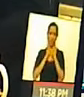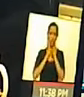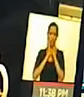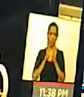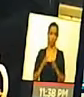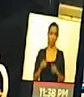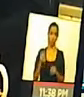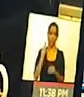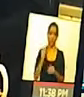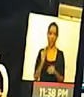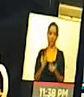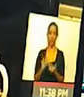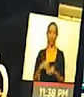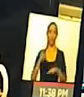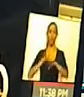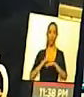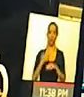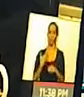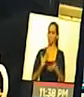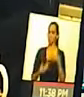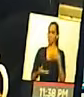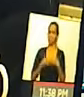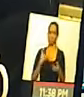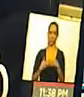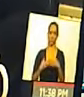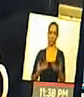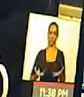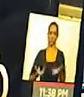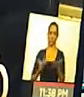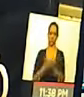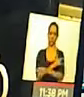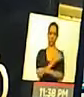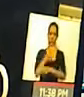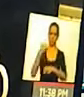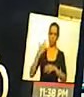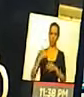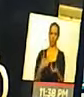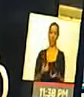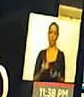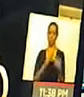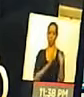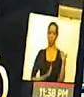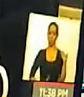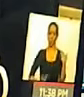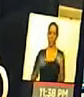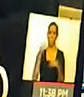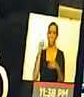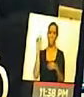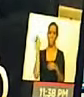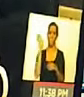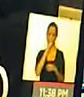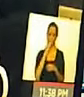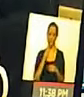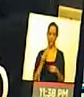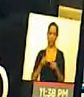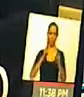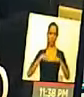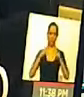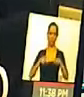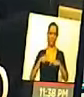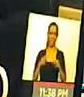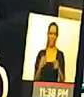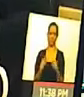visto involucrado, en donde no le interesó quemar el Amazonas para que los terratenientes en Brasil pudiesen hacer cualquier tipo de cultivo de soja,